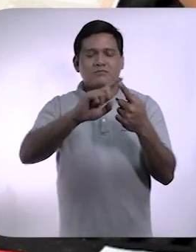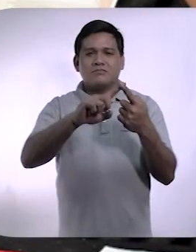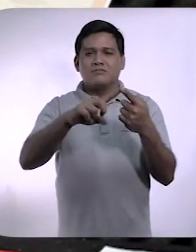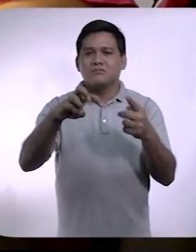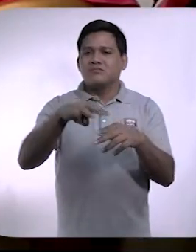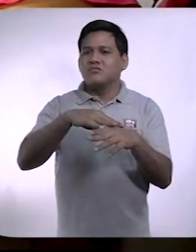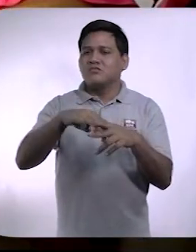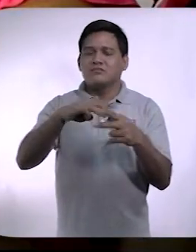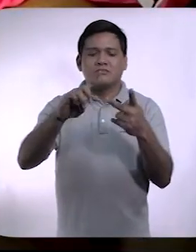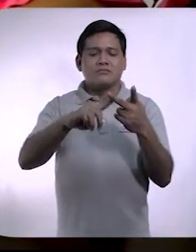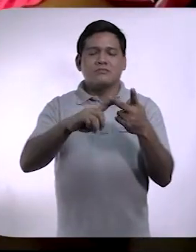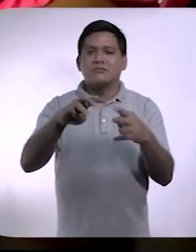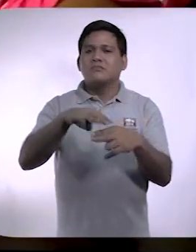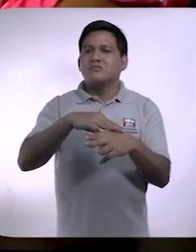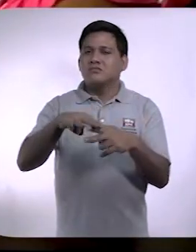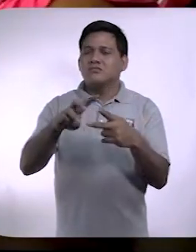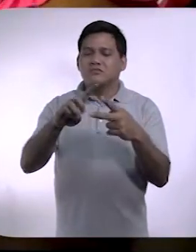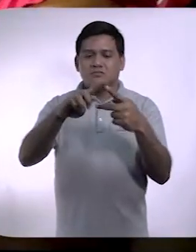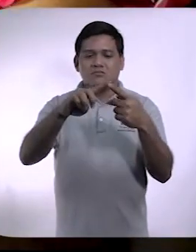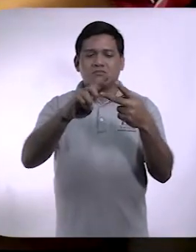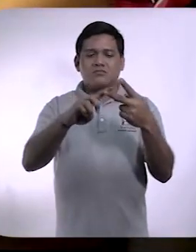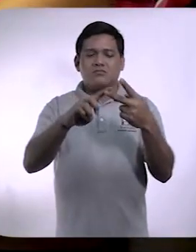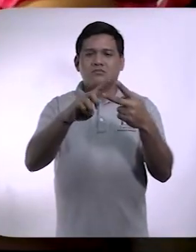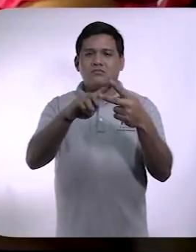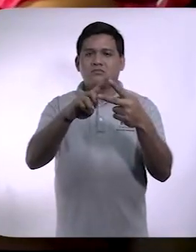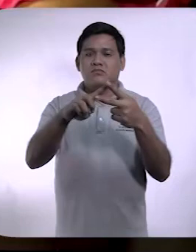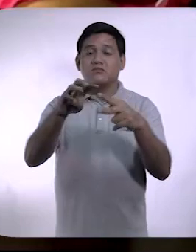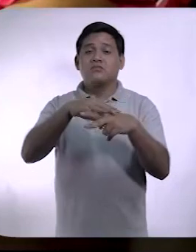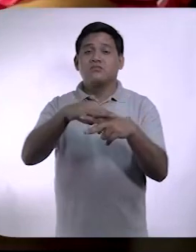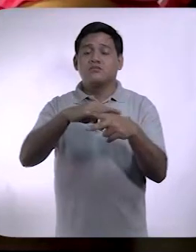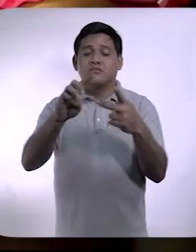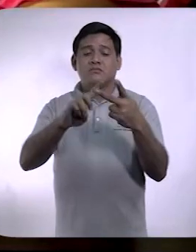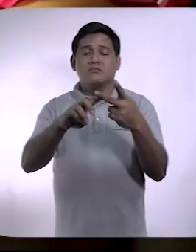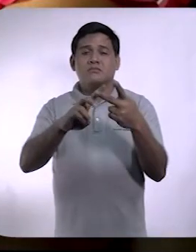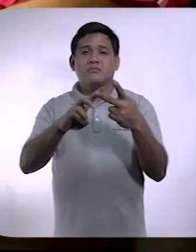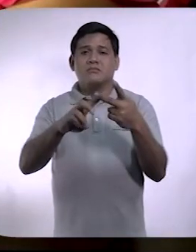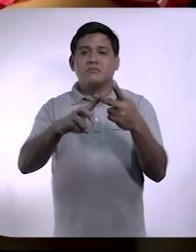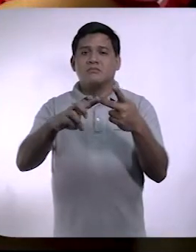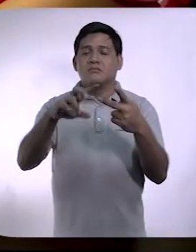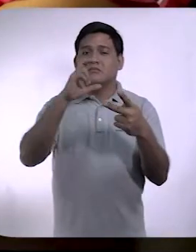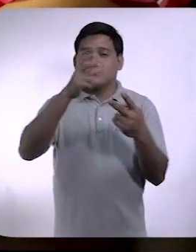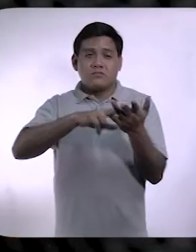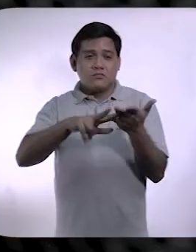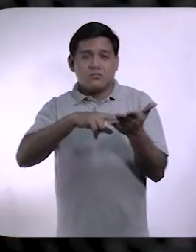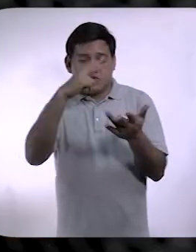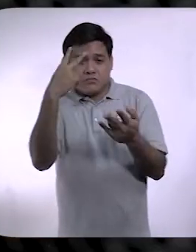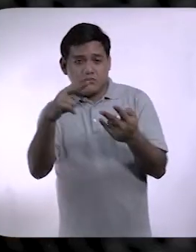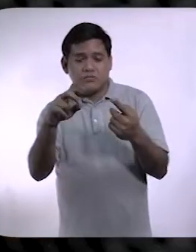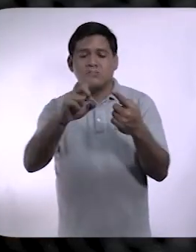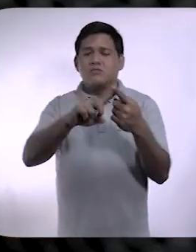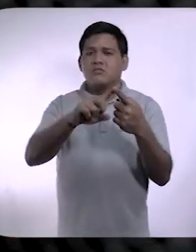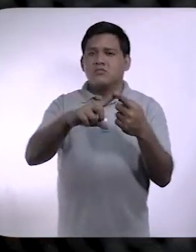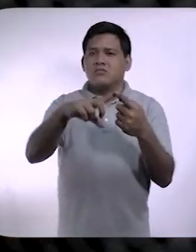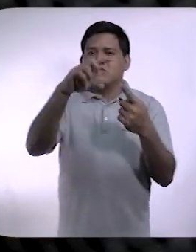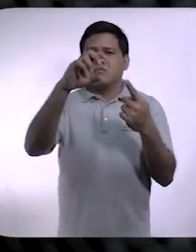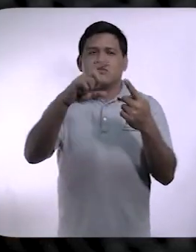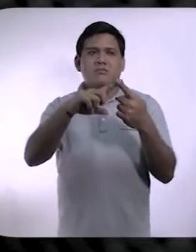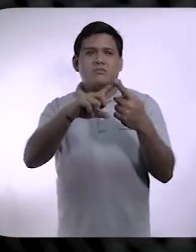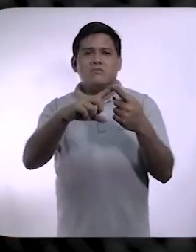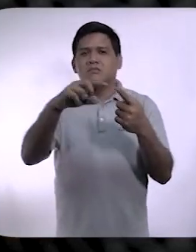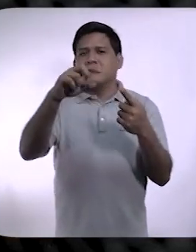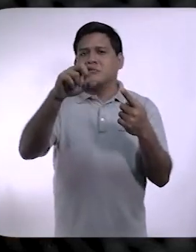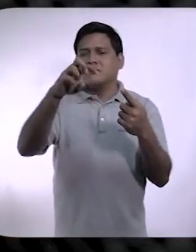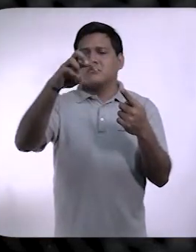logo. Exactamente. De otro partido, pero va a ser el nombre del mismo candidato o candidata